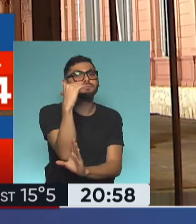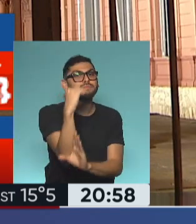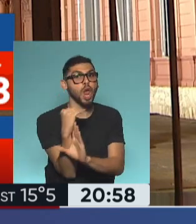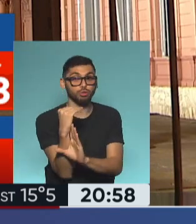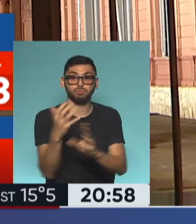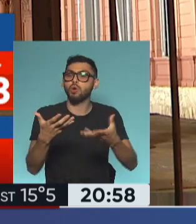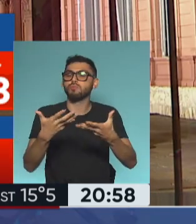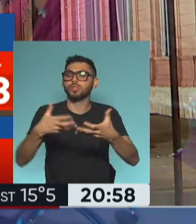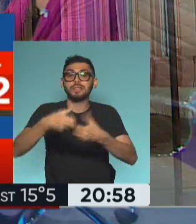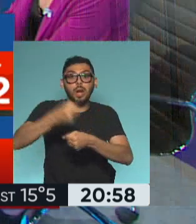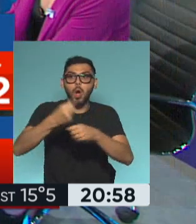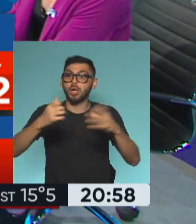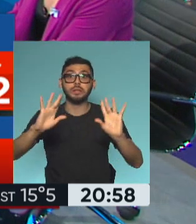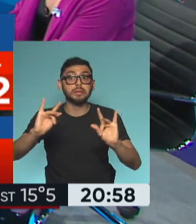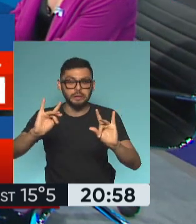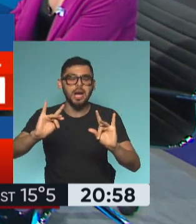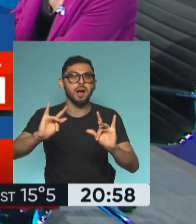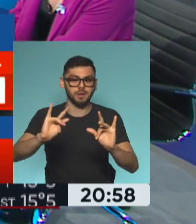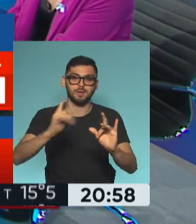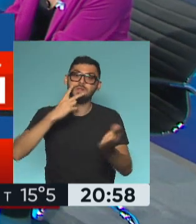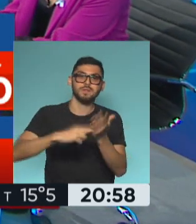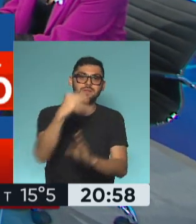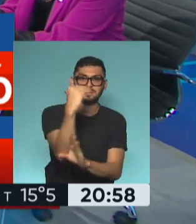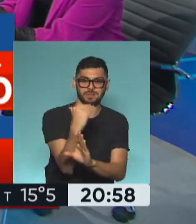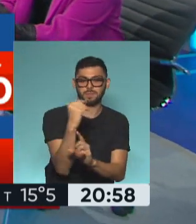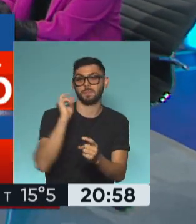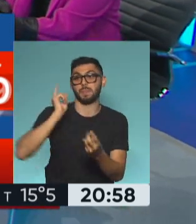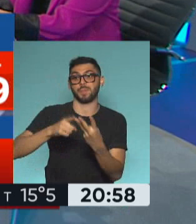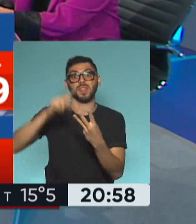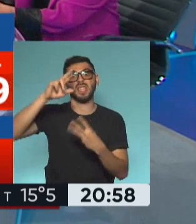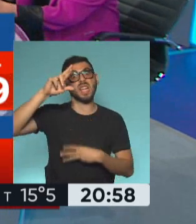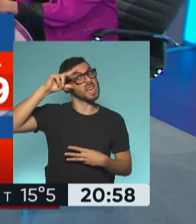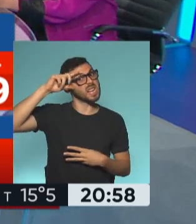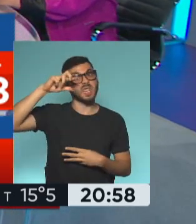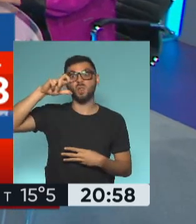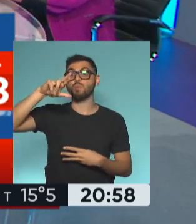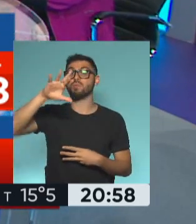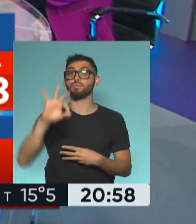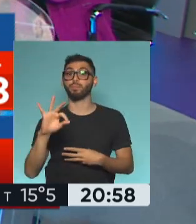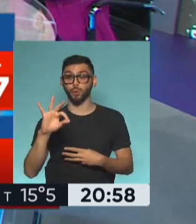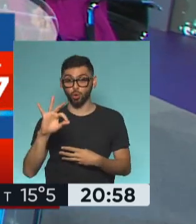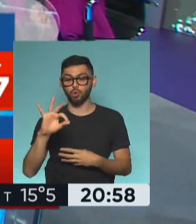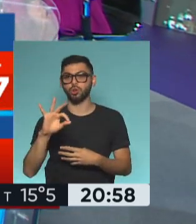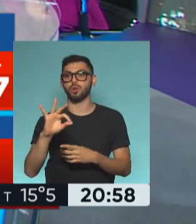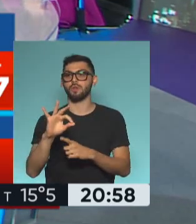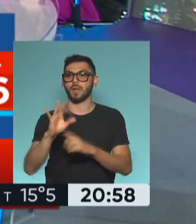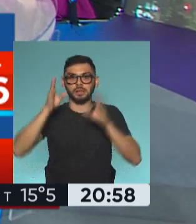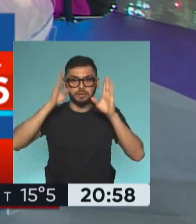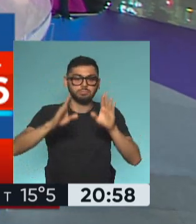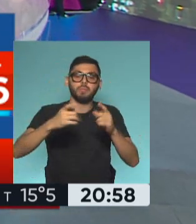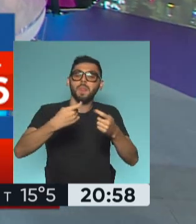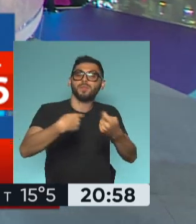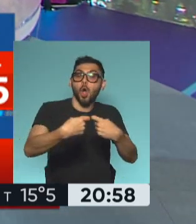para poder seguir repasando, bueno, la ampliación del REPRO para atender a los sectores no solamente del comercio, sino aquellos